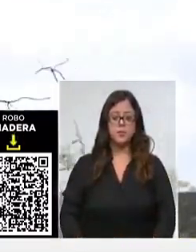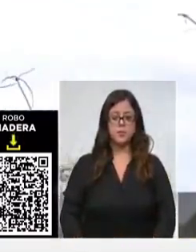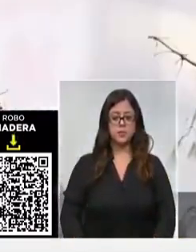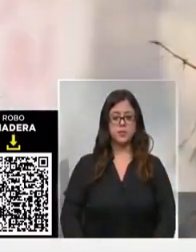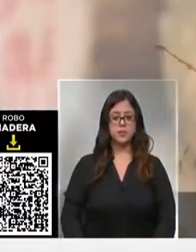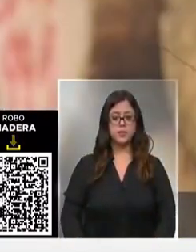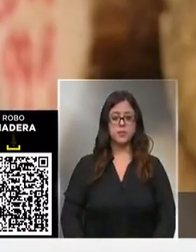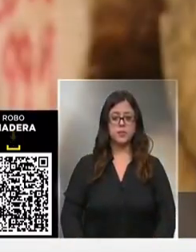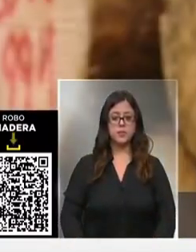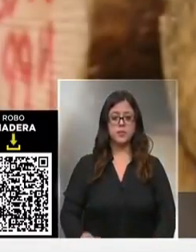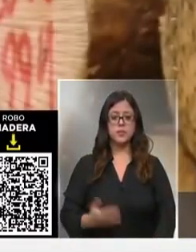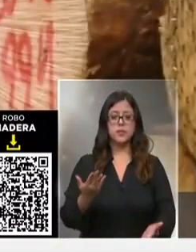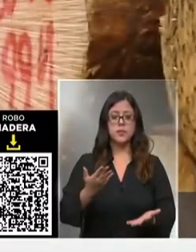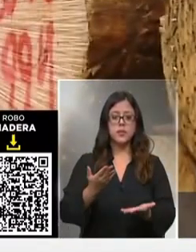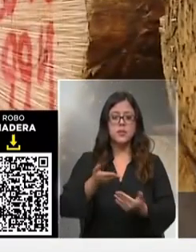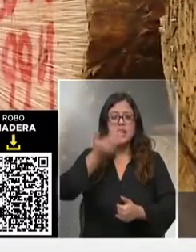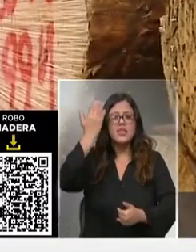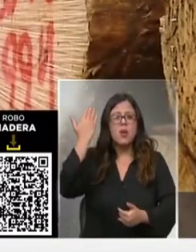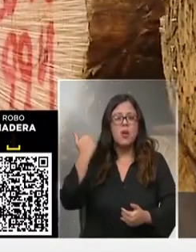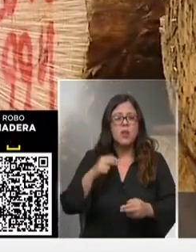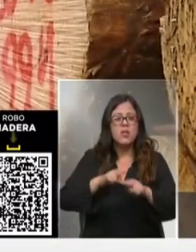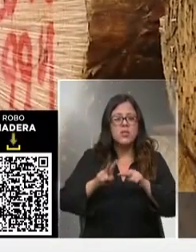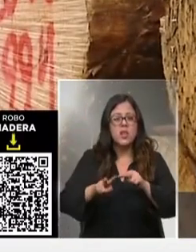¿Hace cuánto venían actuando?